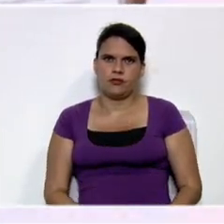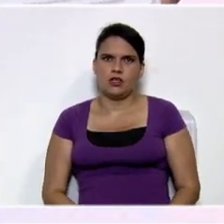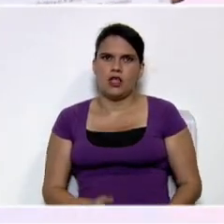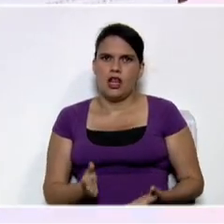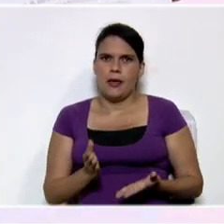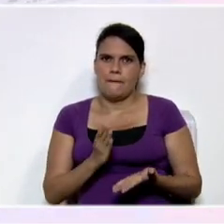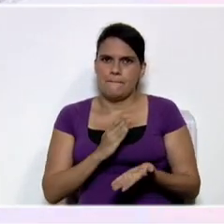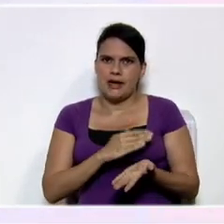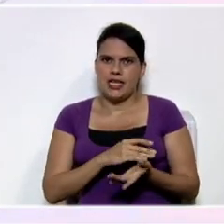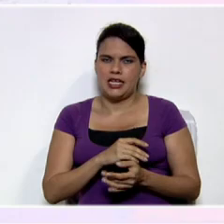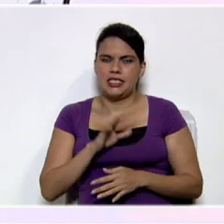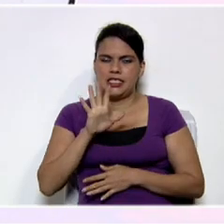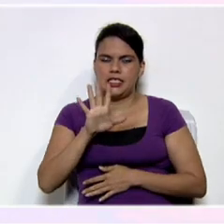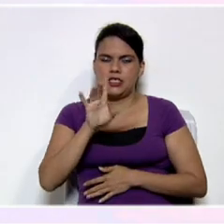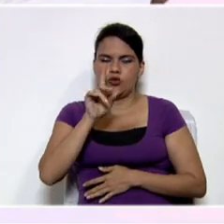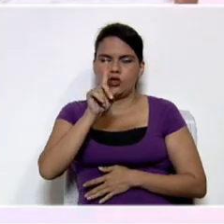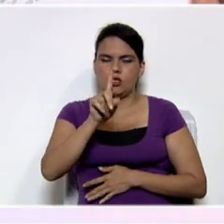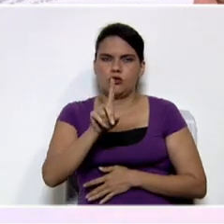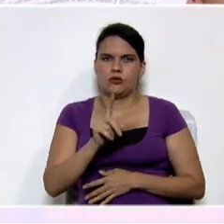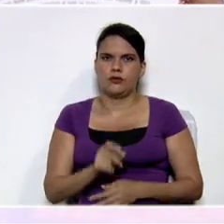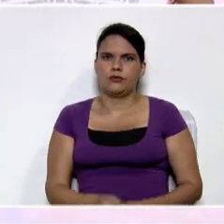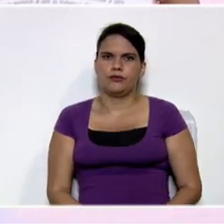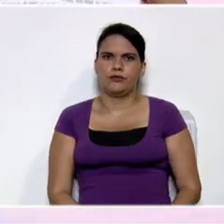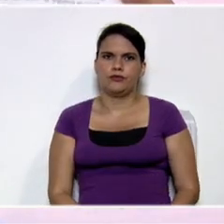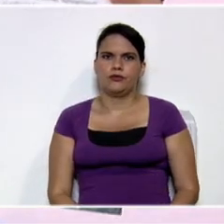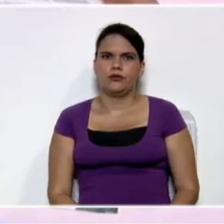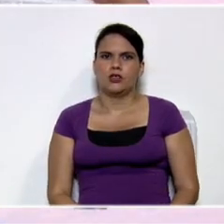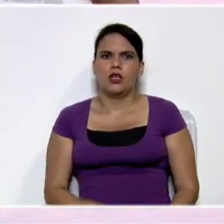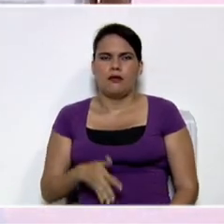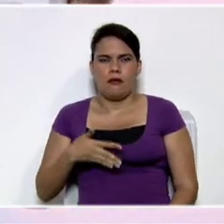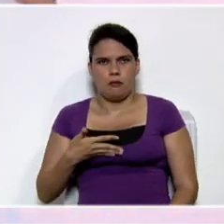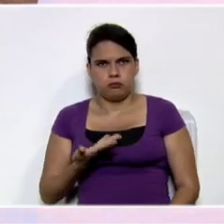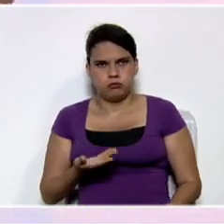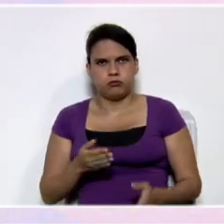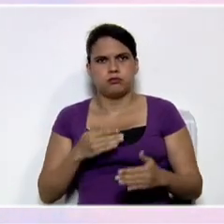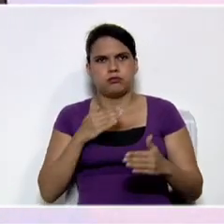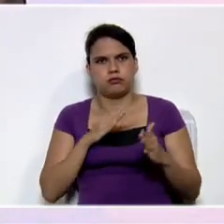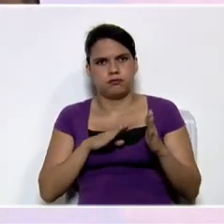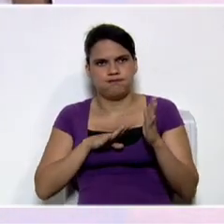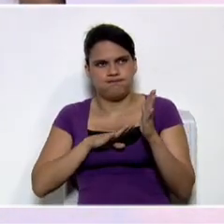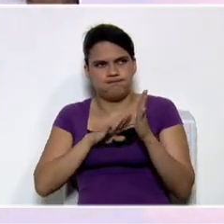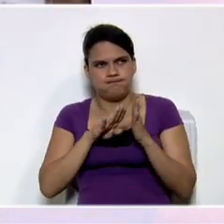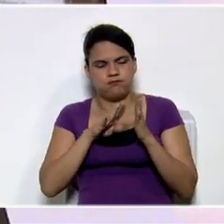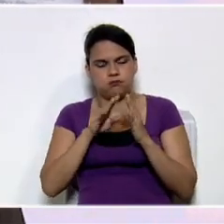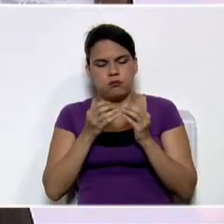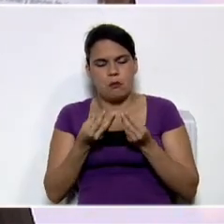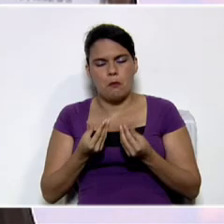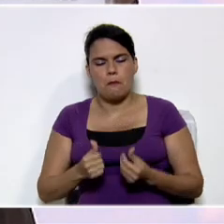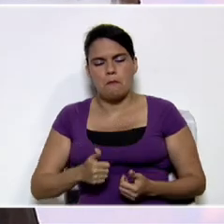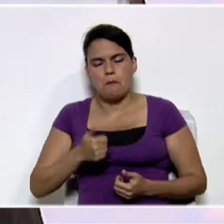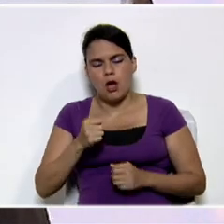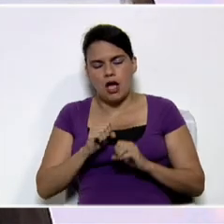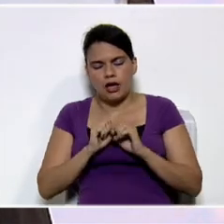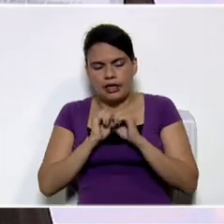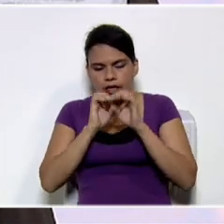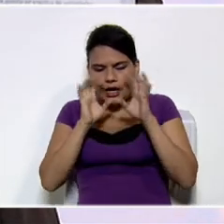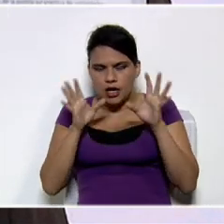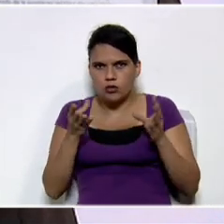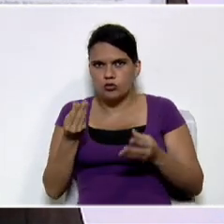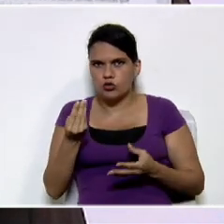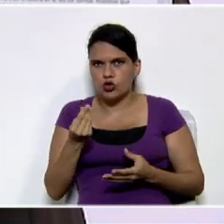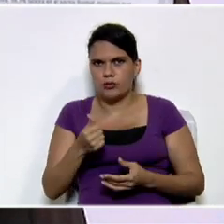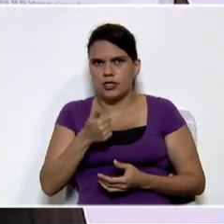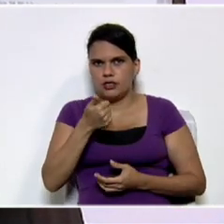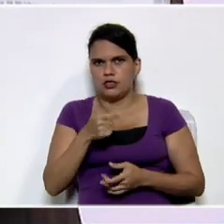página 51 y allí van a poder desarrollar ampliamente muchísimo más acerca del